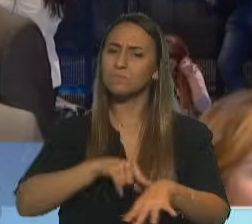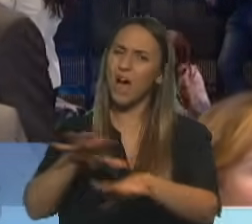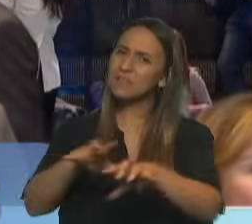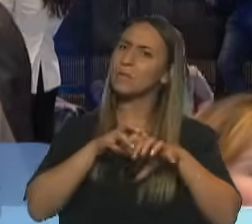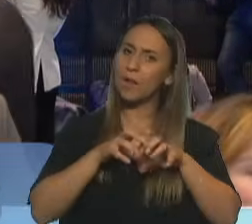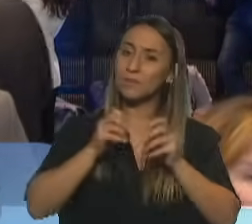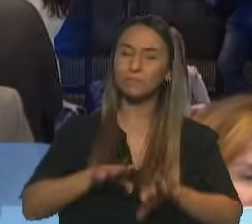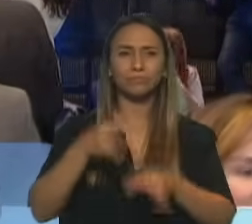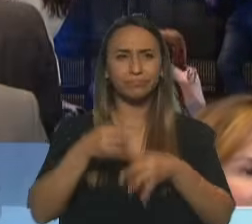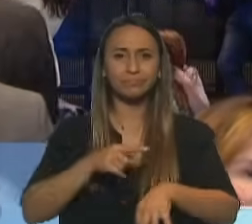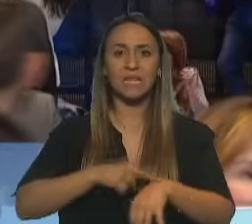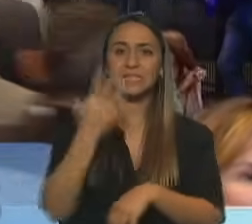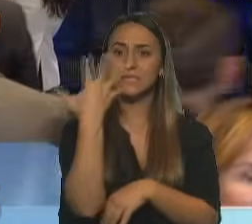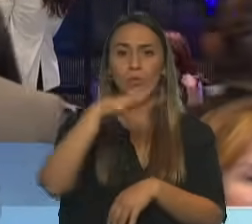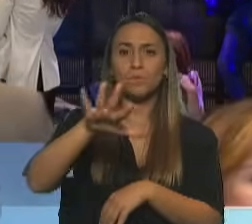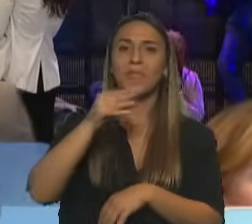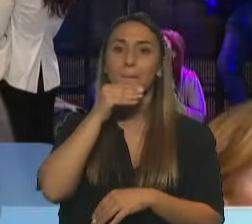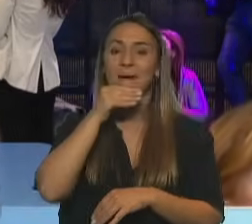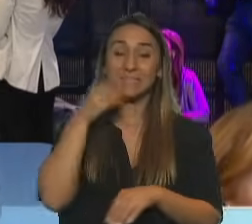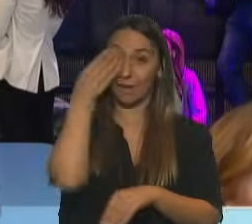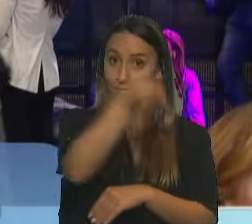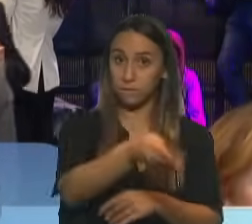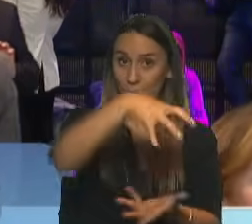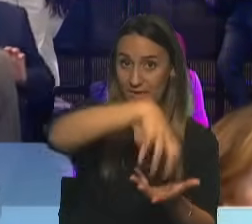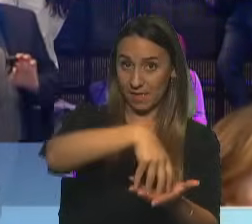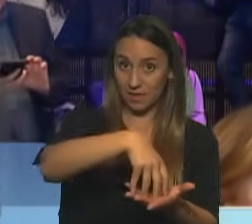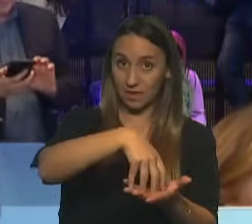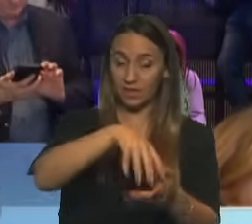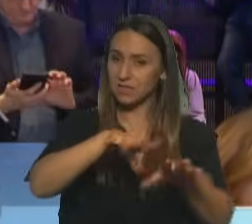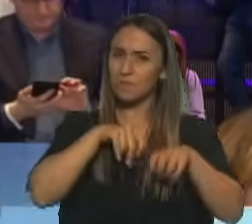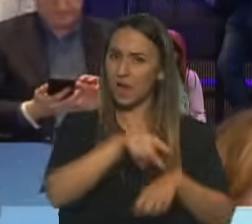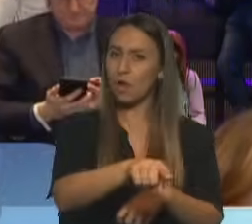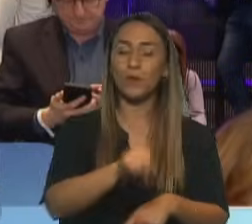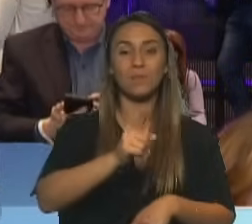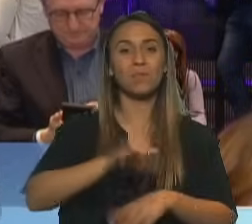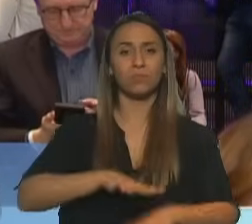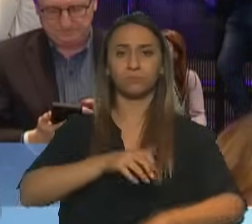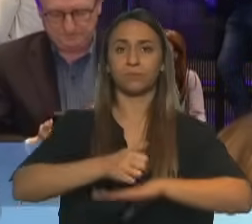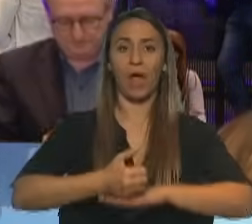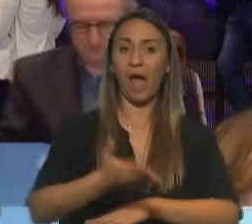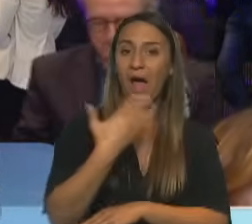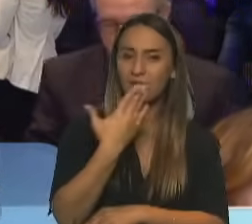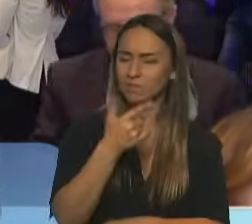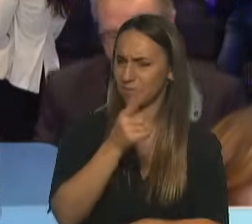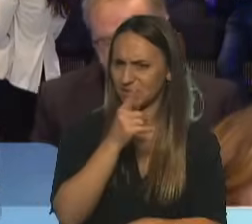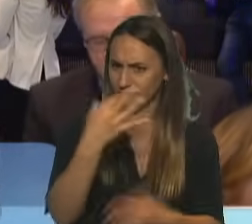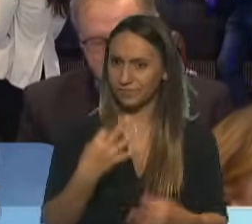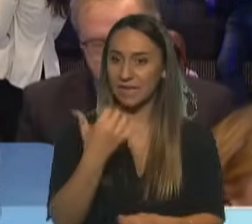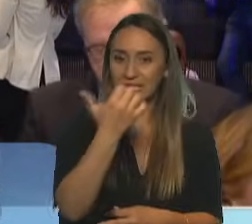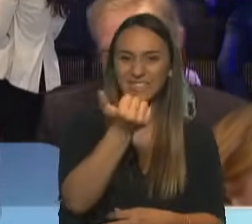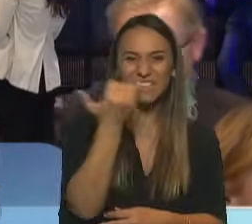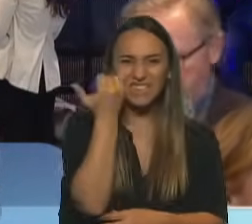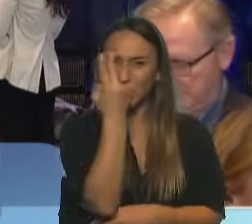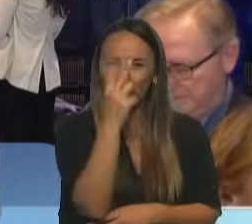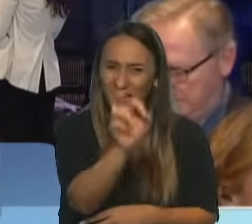Sí, con 5:30 fue Sergio Massa para el centro de Exacto. campaña, realmente muy Claro, temprano. pero esto de que salgan a hablar, en 6, creo que 6:20 ya